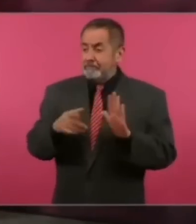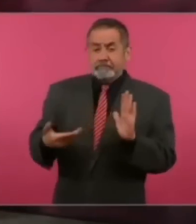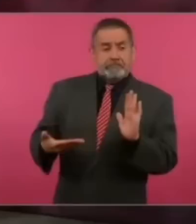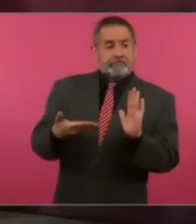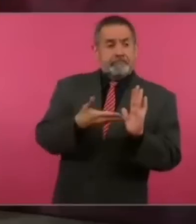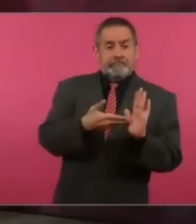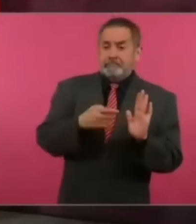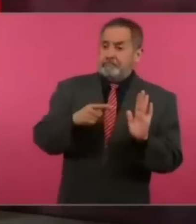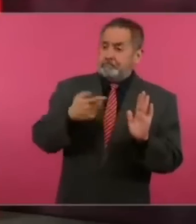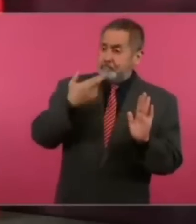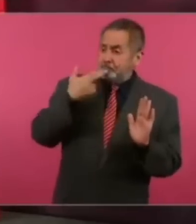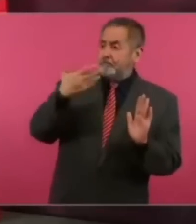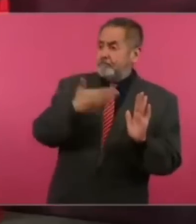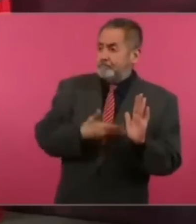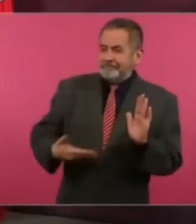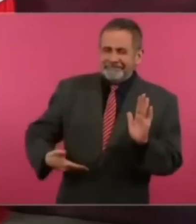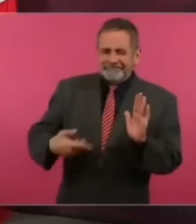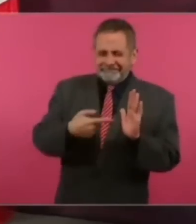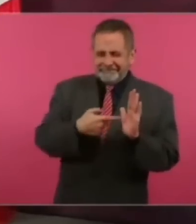en la televisión, ¿no?